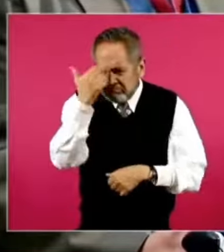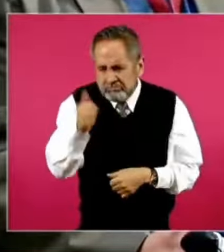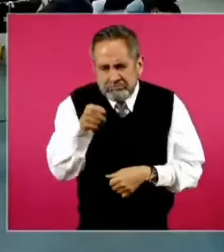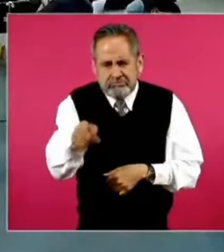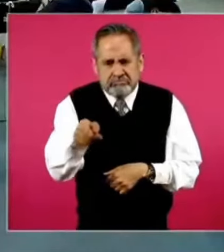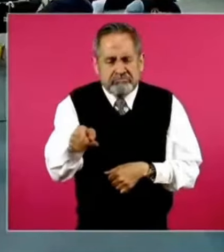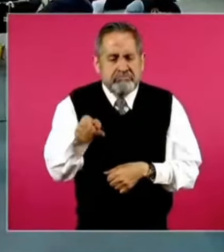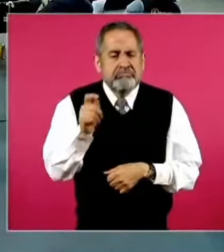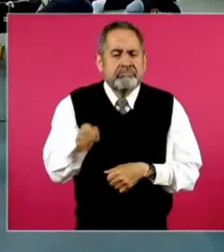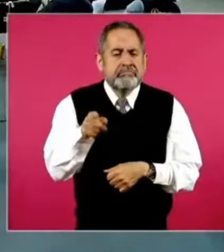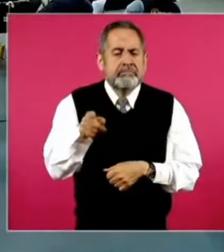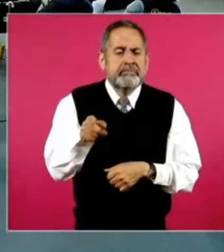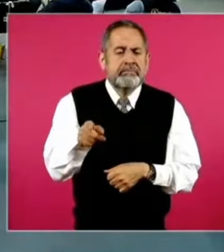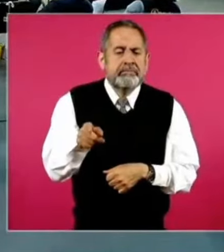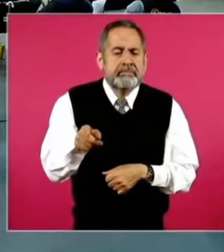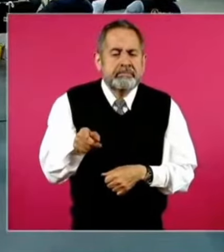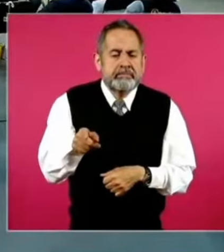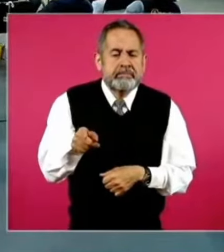es